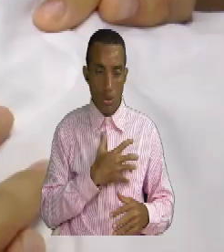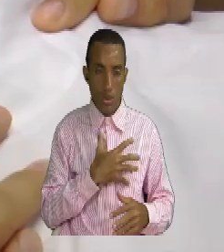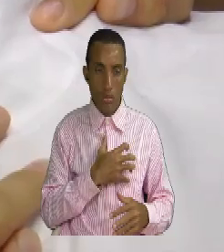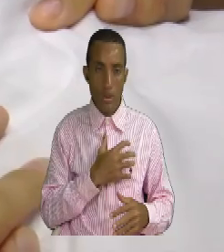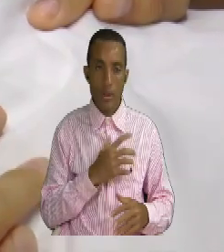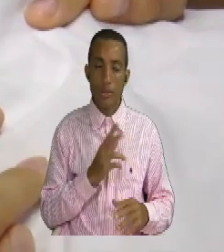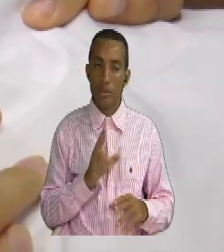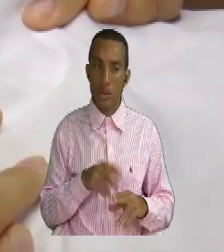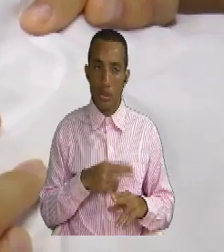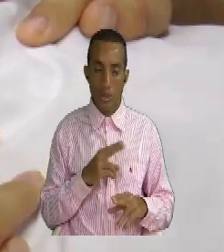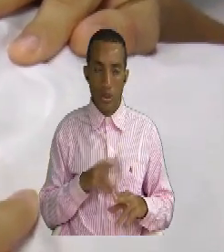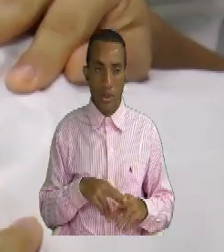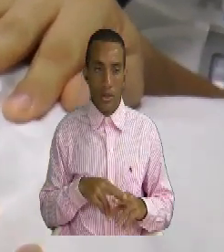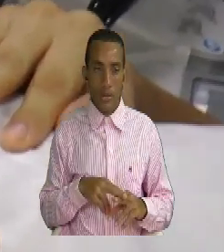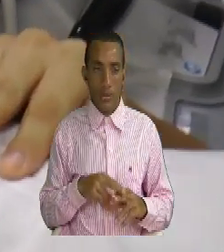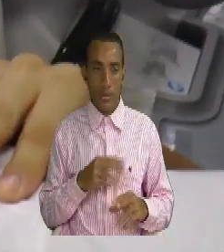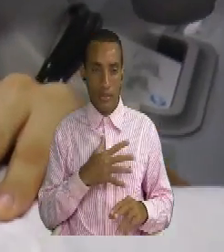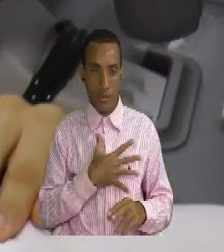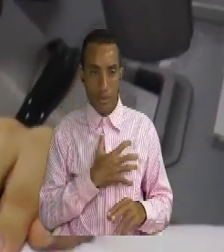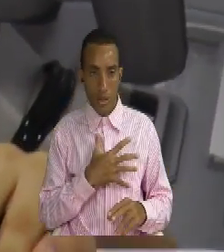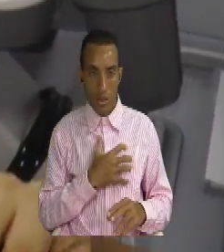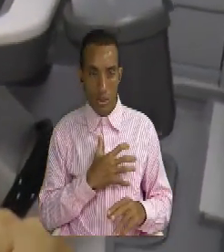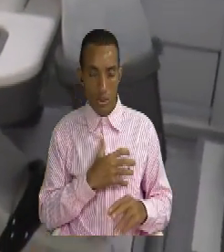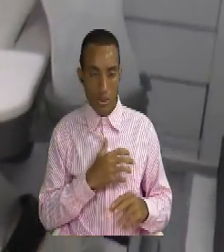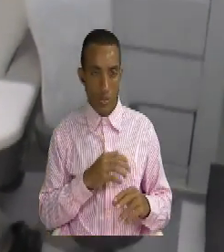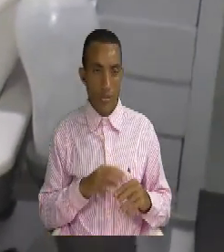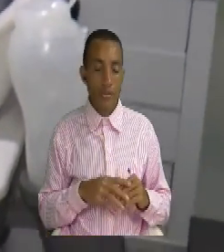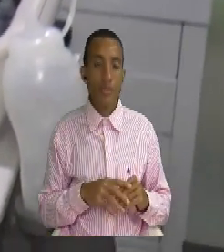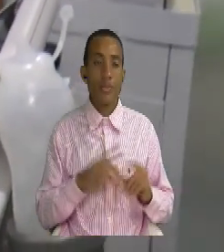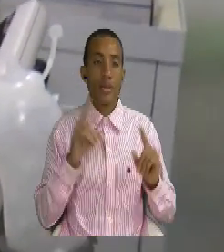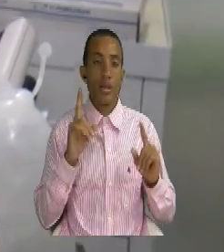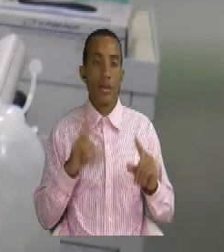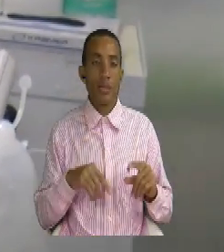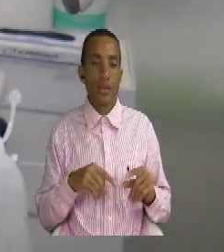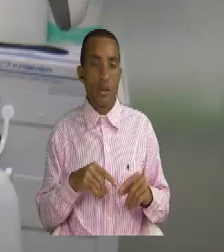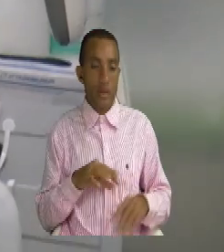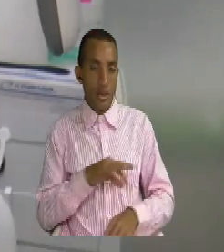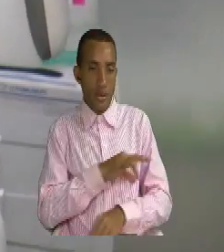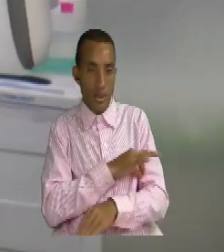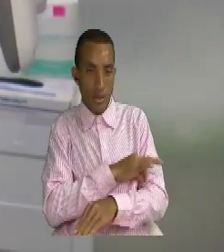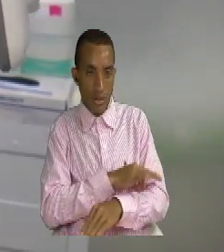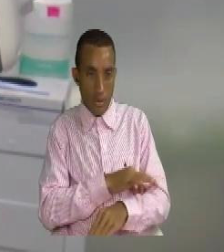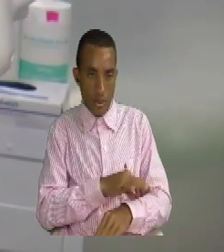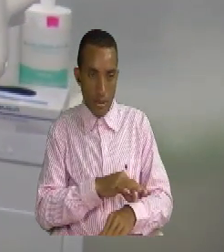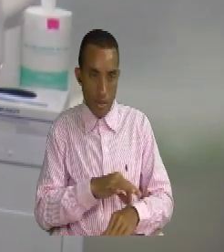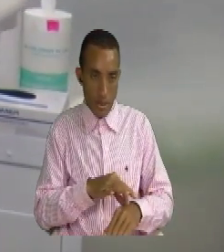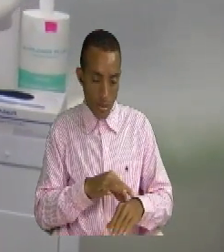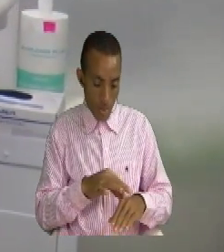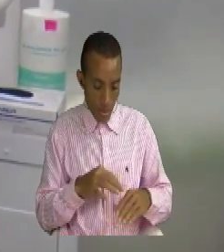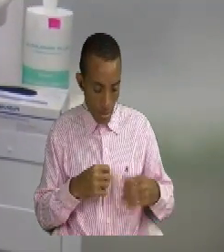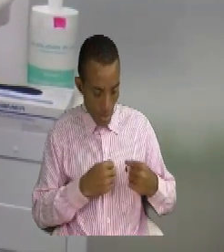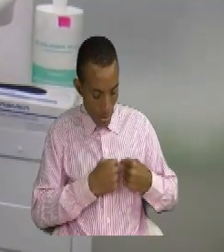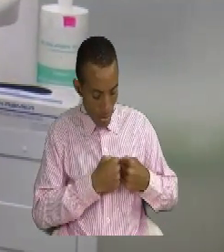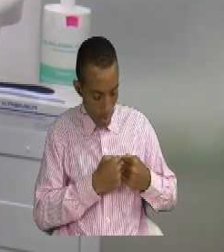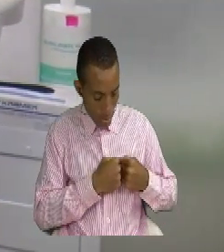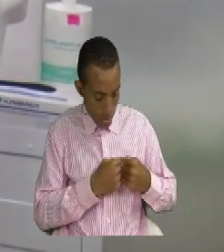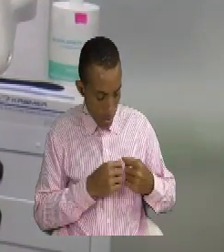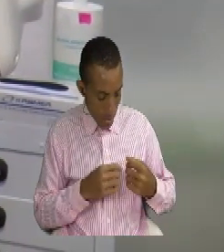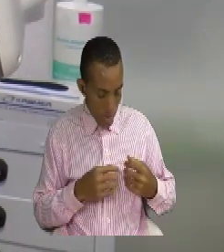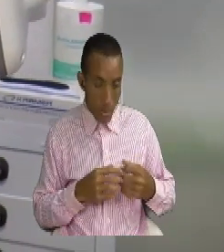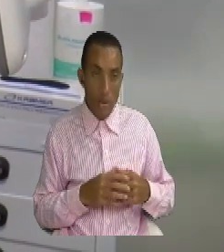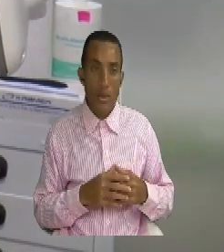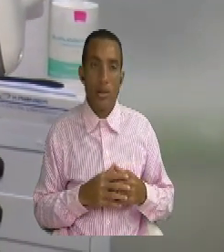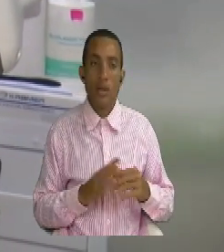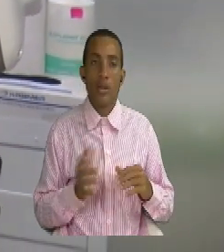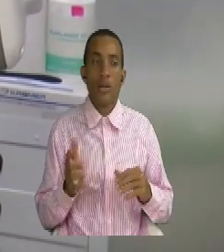tenga sus 4 cavidades, sus arterias adecuadas. Seguimos bajando hacia la parte de la pelvis, miramos los